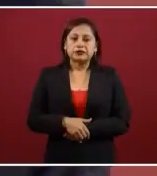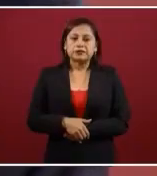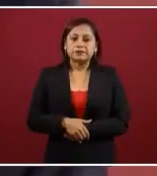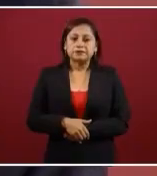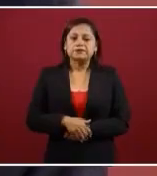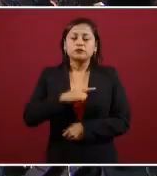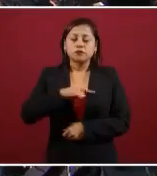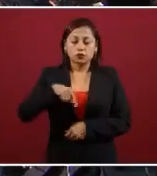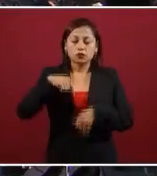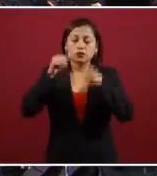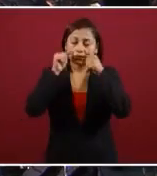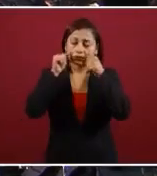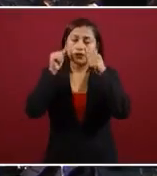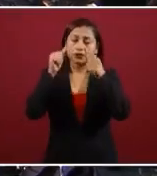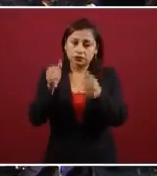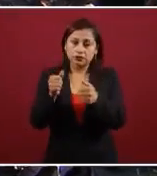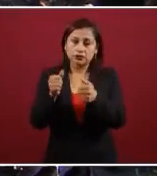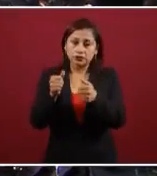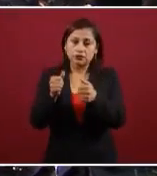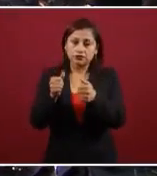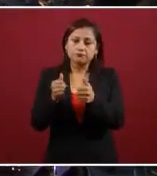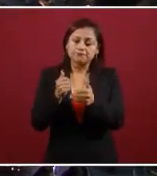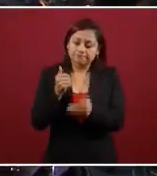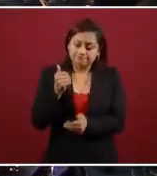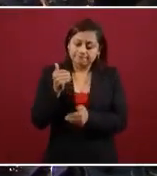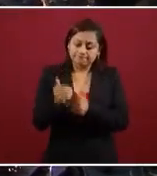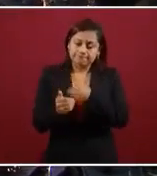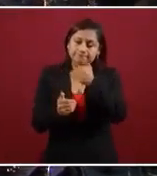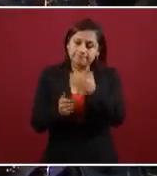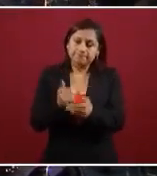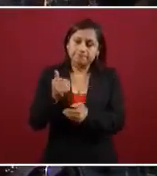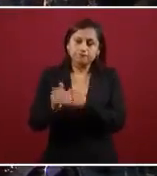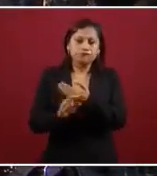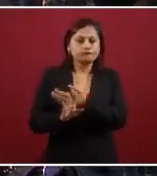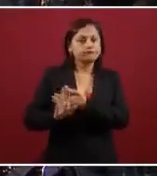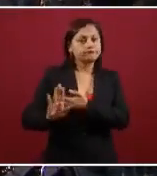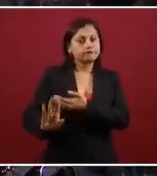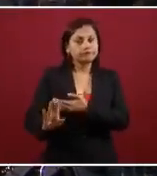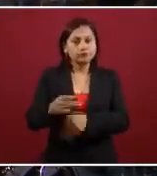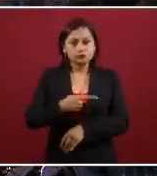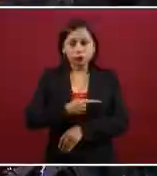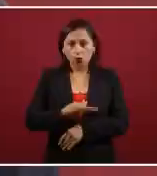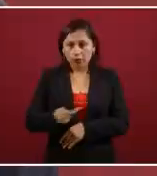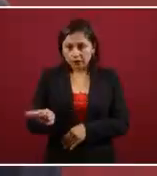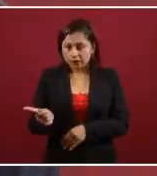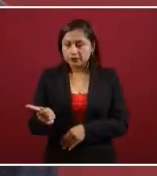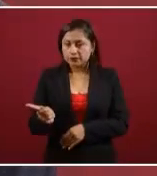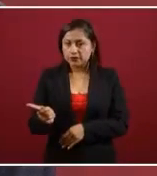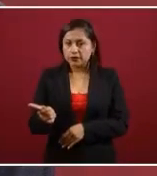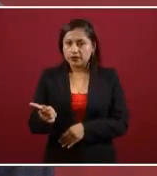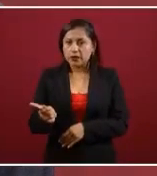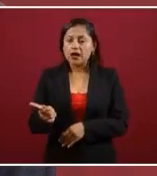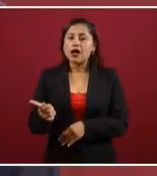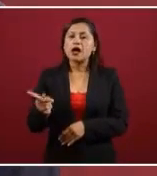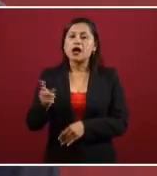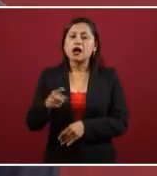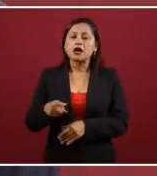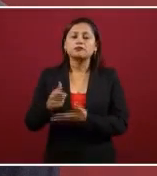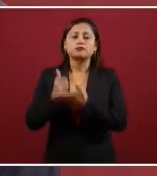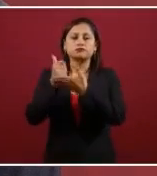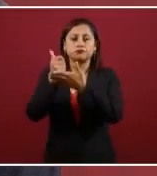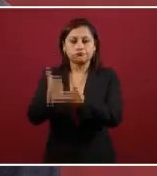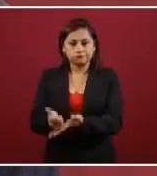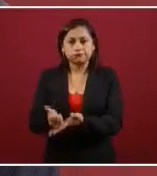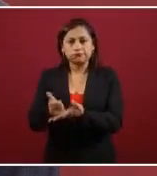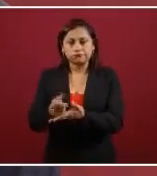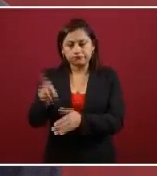y vamos a seguir combatiendo la pobreza y orientando a